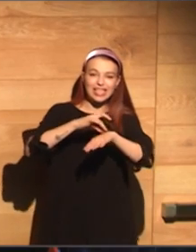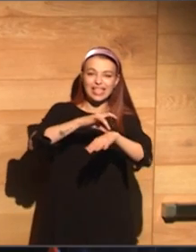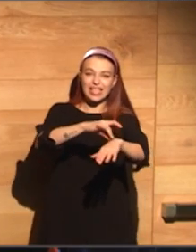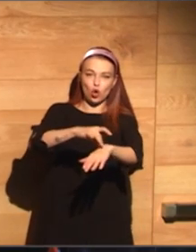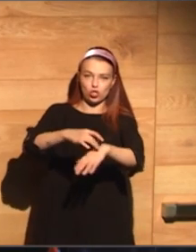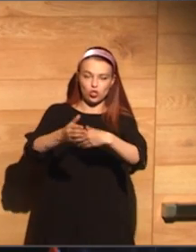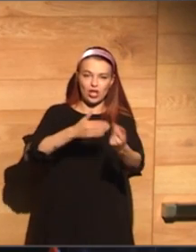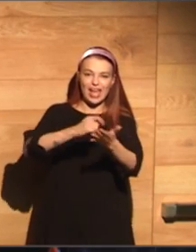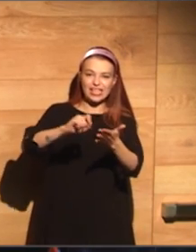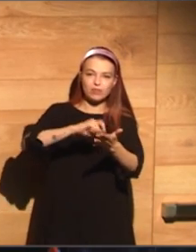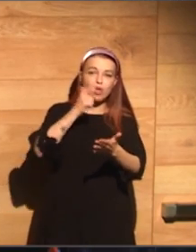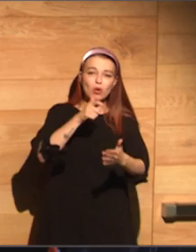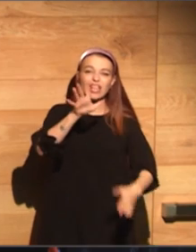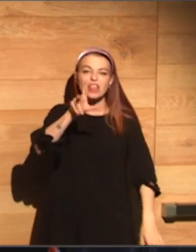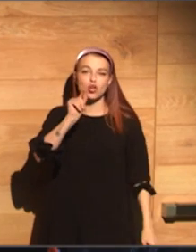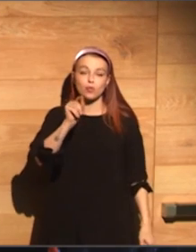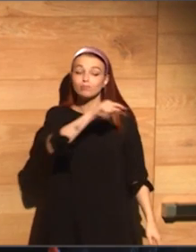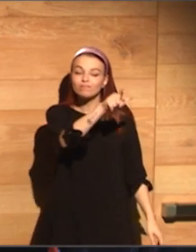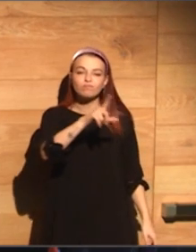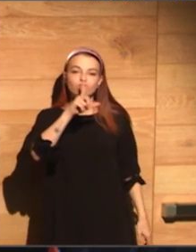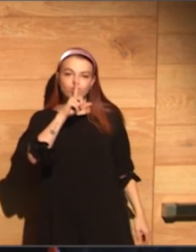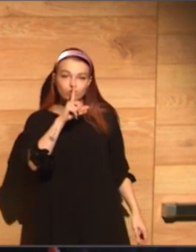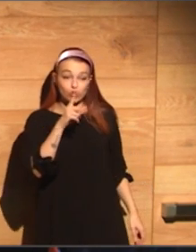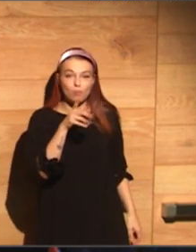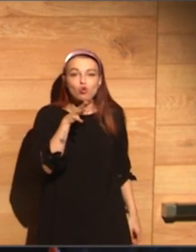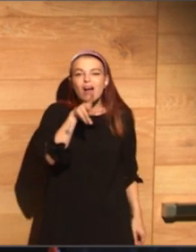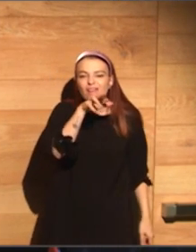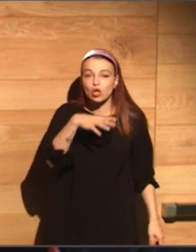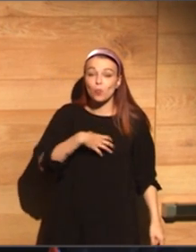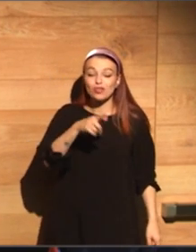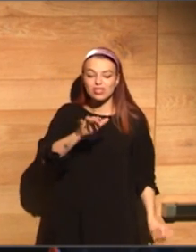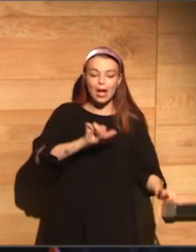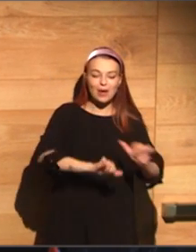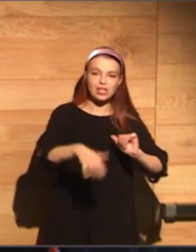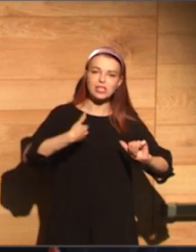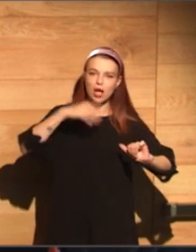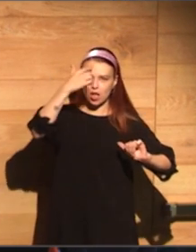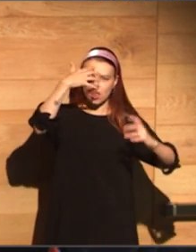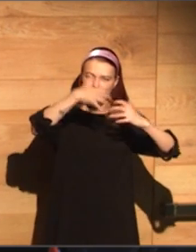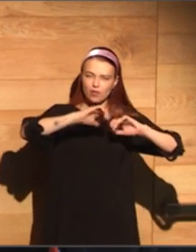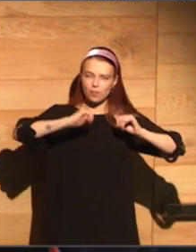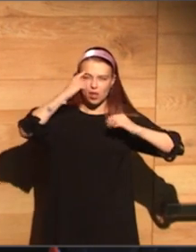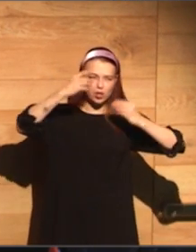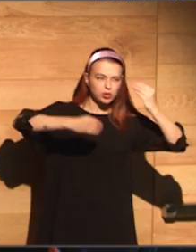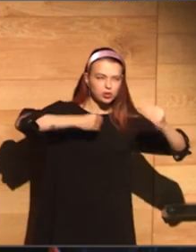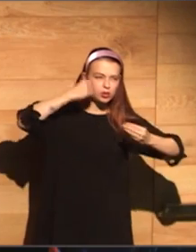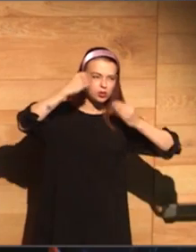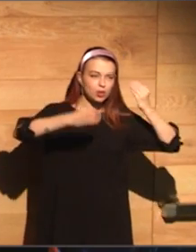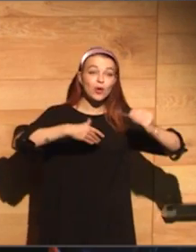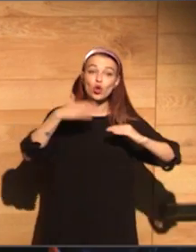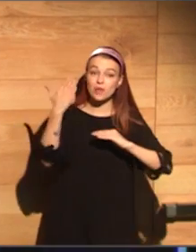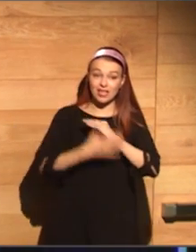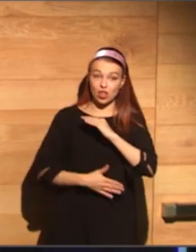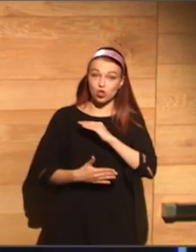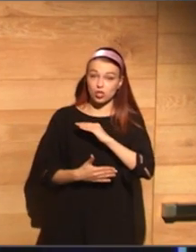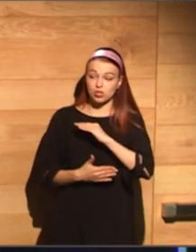y tiene que a partir de ahí el cerebro ya se pone a trabajar. Y en ese sentido, teniendo en cuenta que las limitaciones de forma automática y